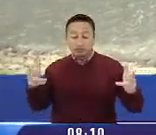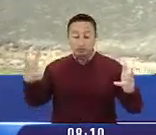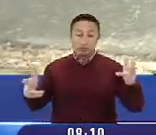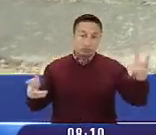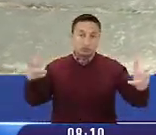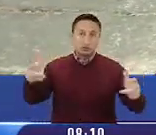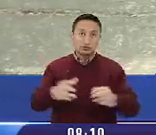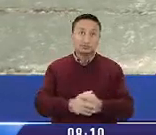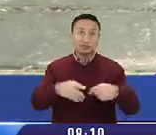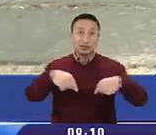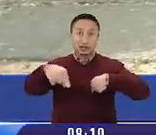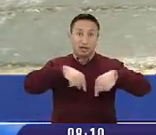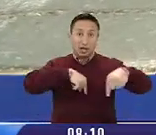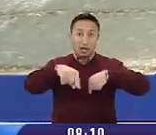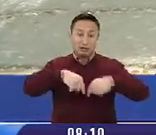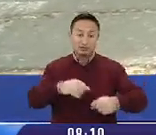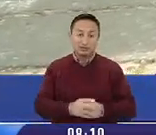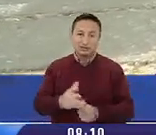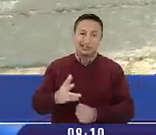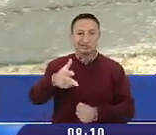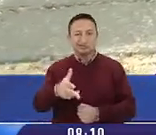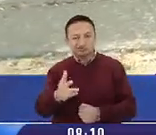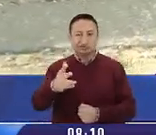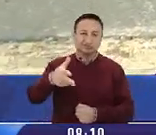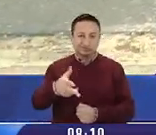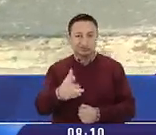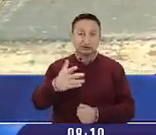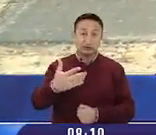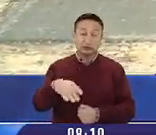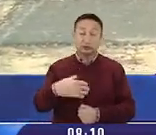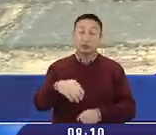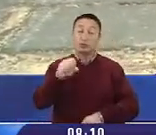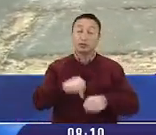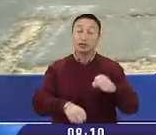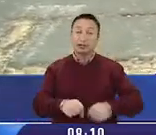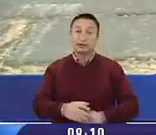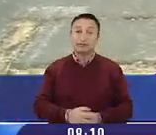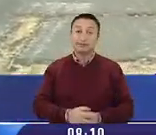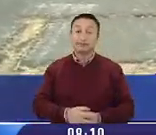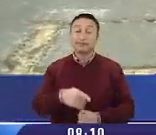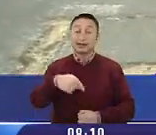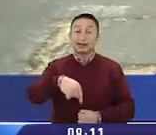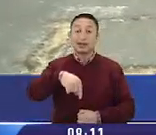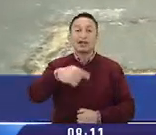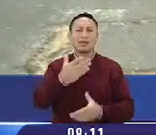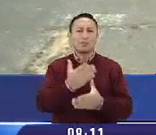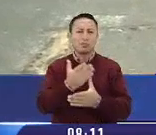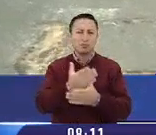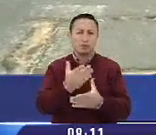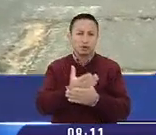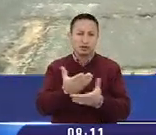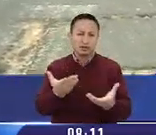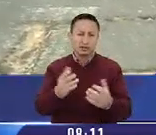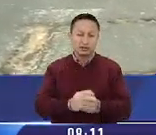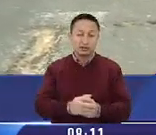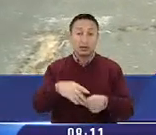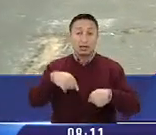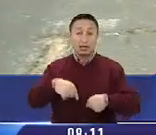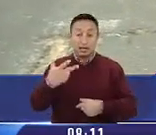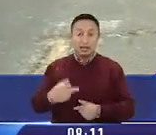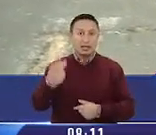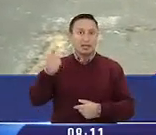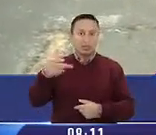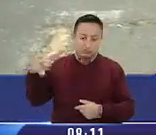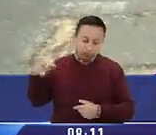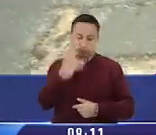carros que pasan es un obstáculo para que puedan pasar. Y es una molestia, porque realmente hay carros que pasan a